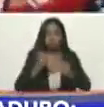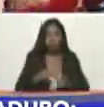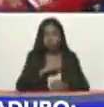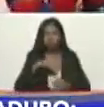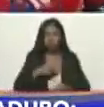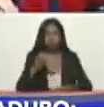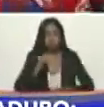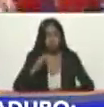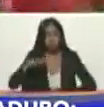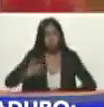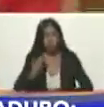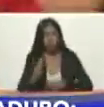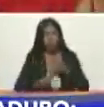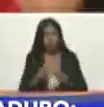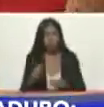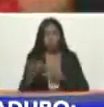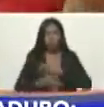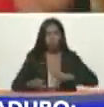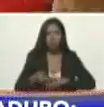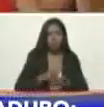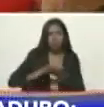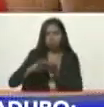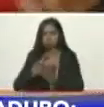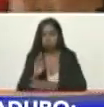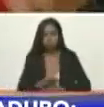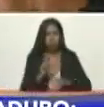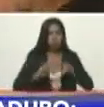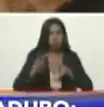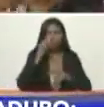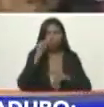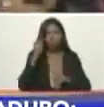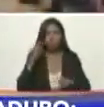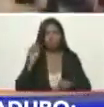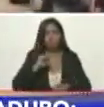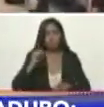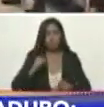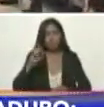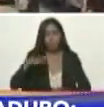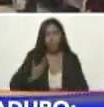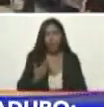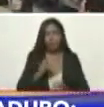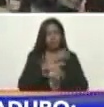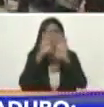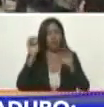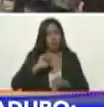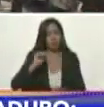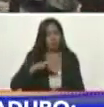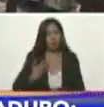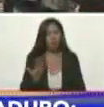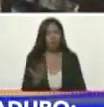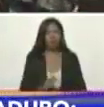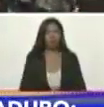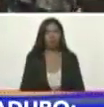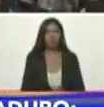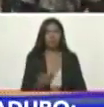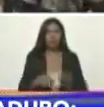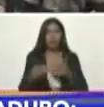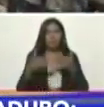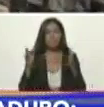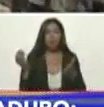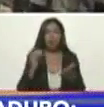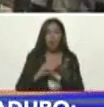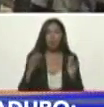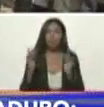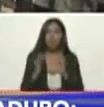vamos a hacer por nuestra patria, por nuestros niños y nuestras niñas. Claro que se puede. Claro que sí se puede. Vamos a inaugurar otra